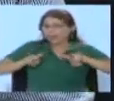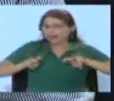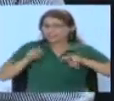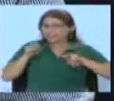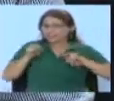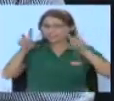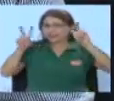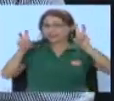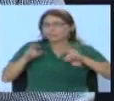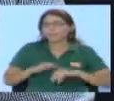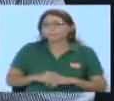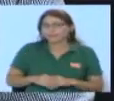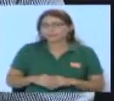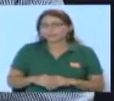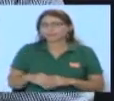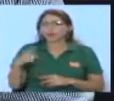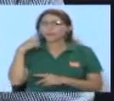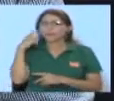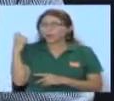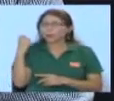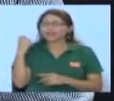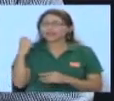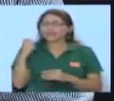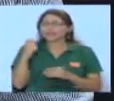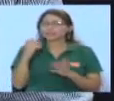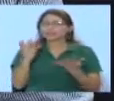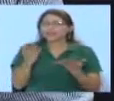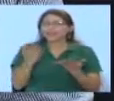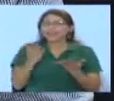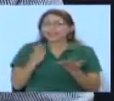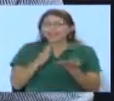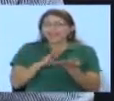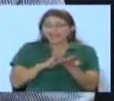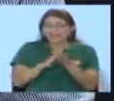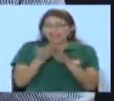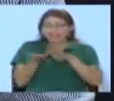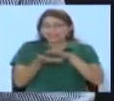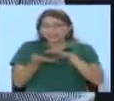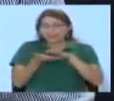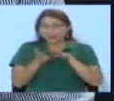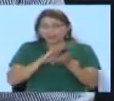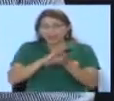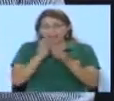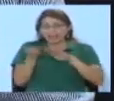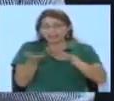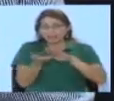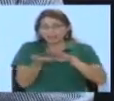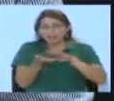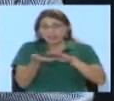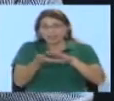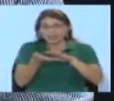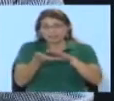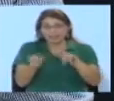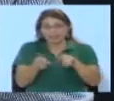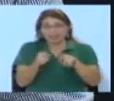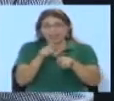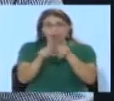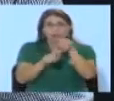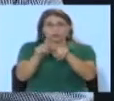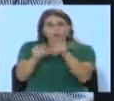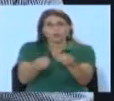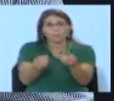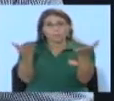porque del expediente que salió a consulta pública, al día de hoy no tenemos